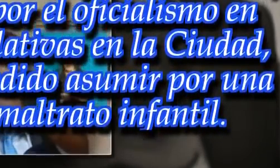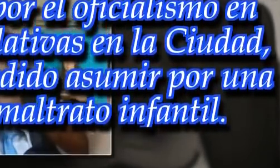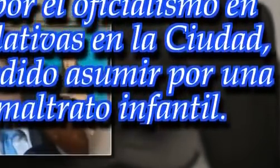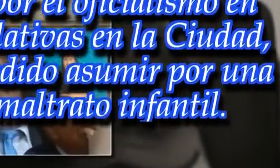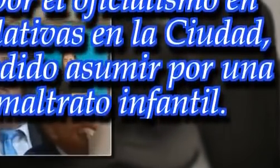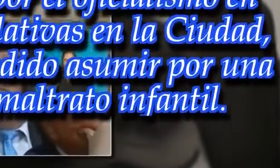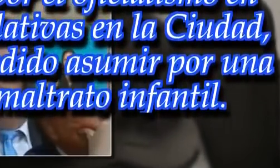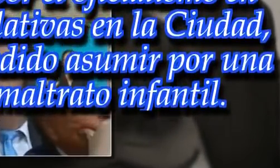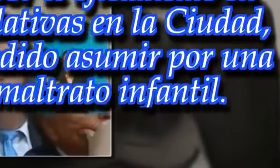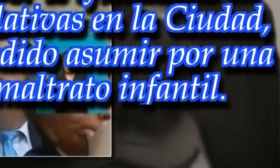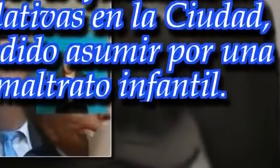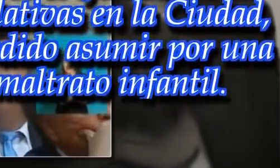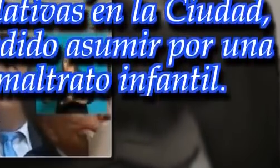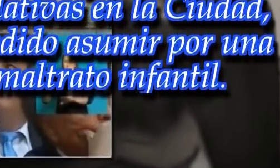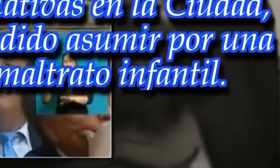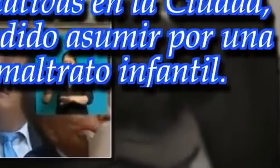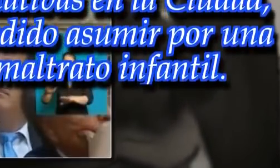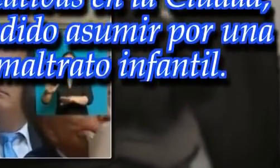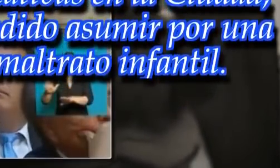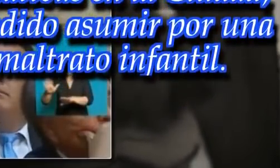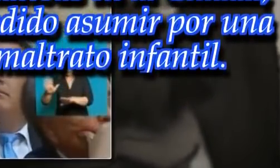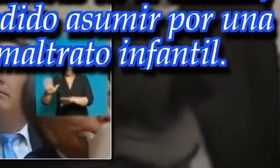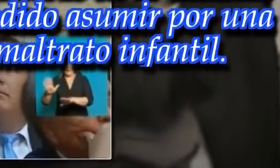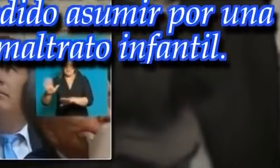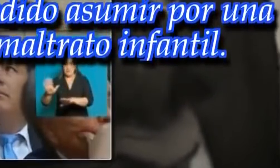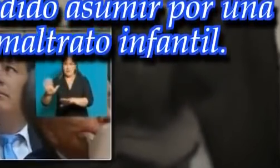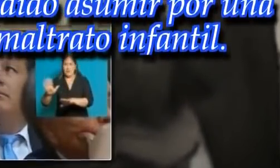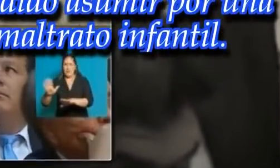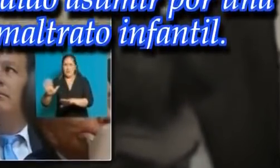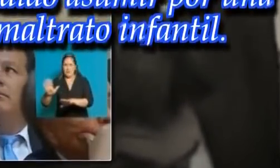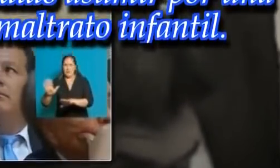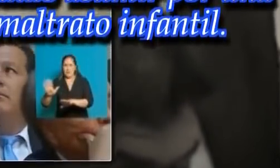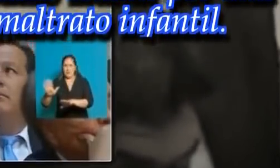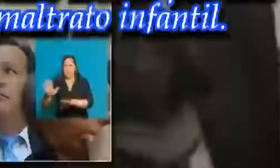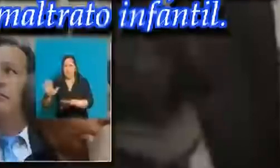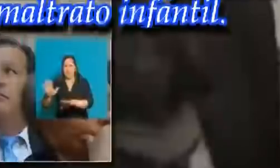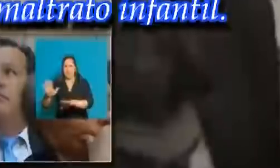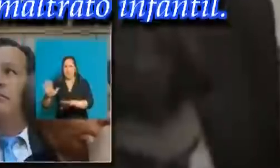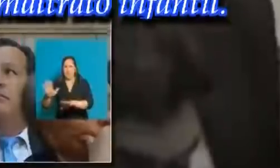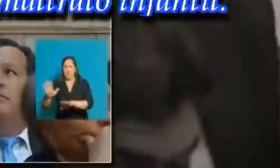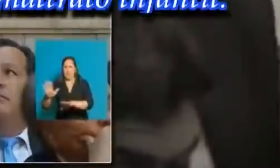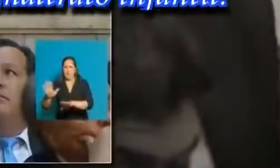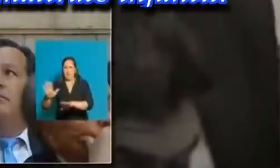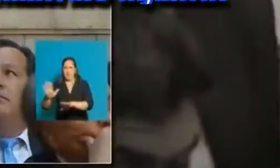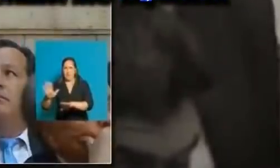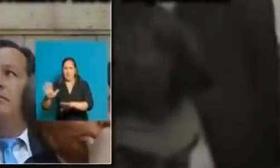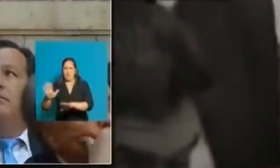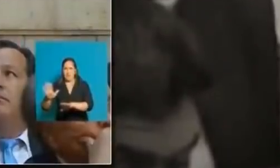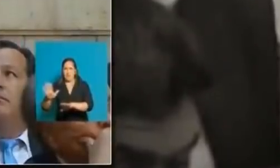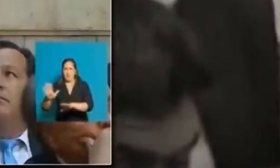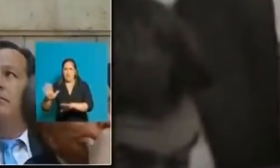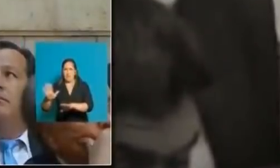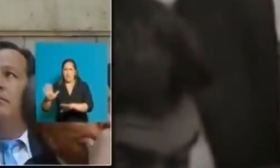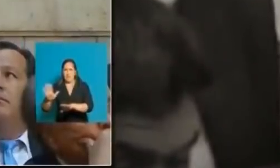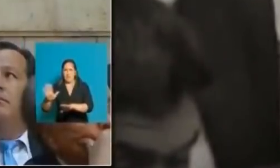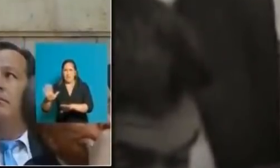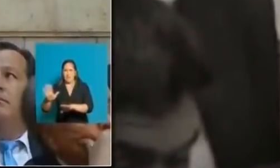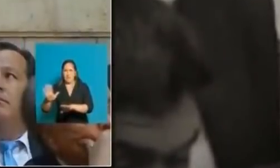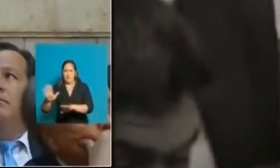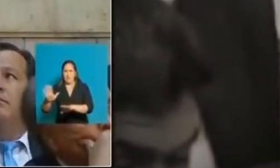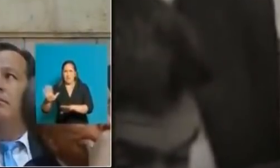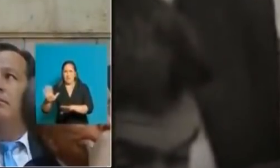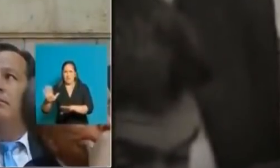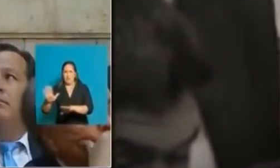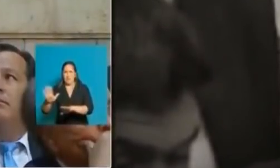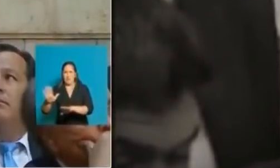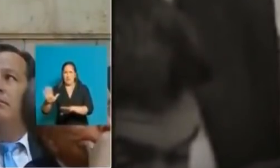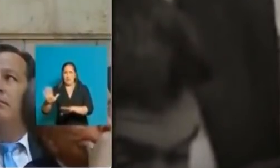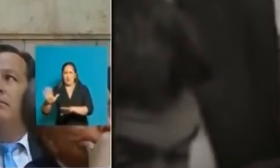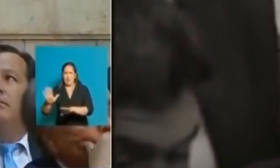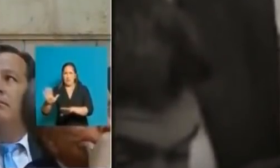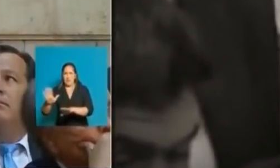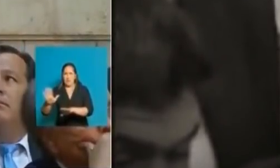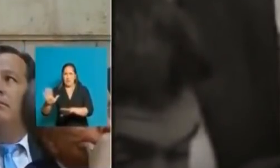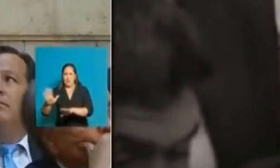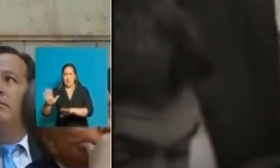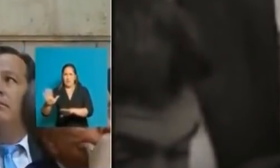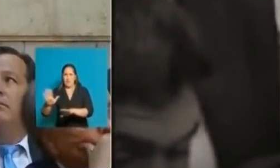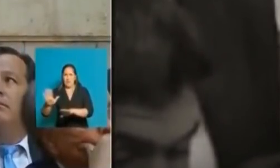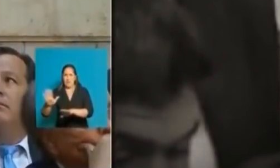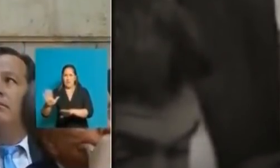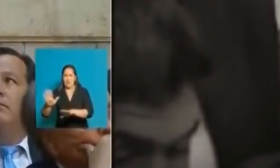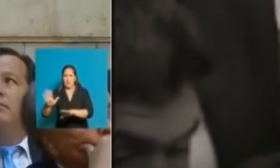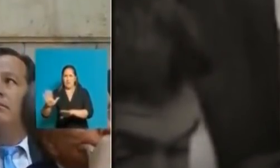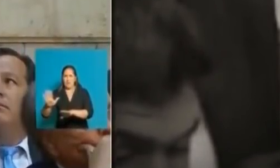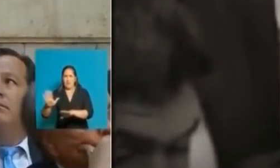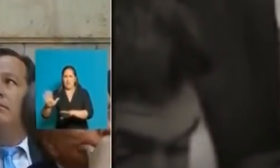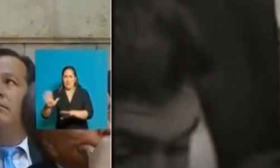oficialismo en las últimas legislativas en la ciudad, quien no había podido asumir por una denuncia por maltrato infantil.